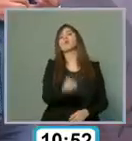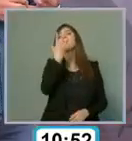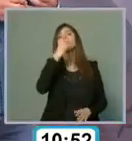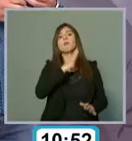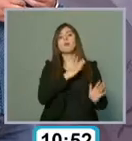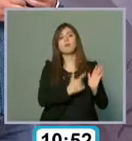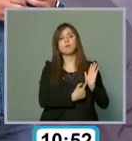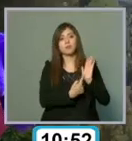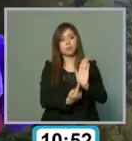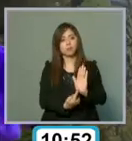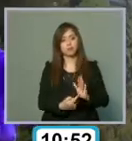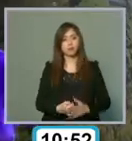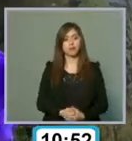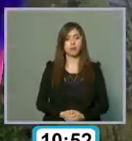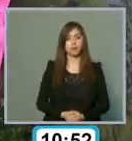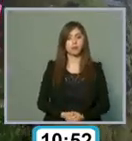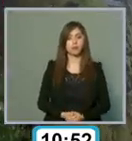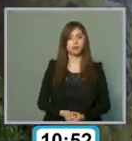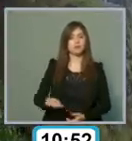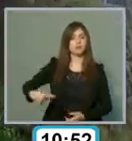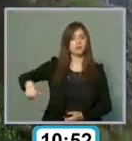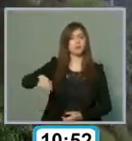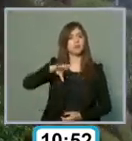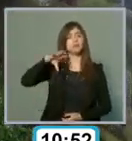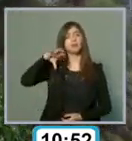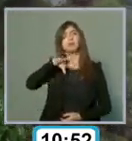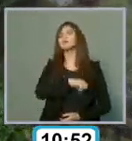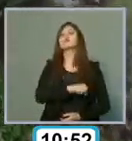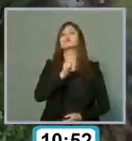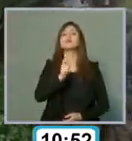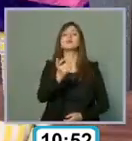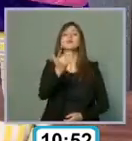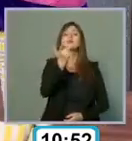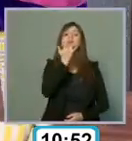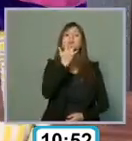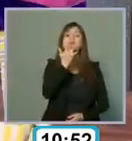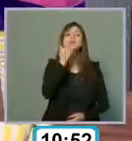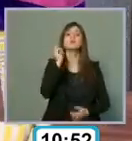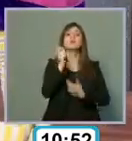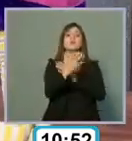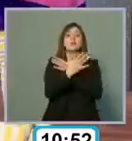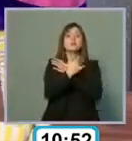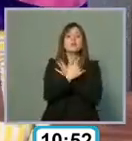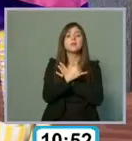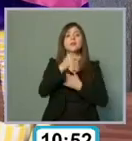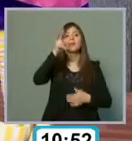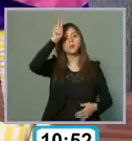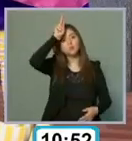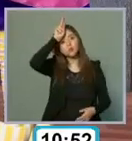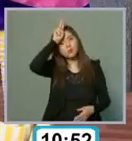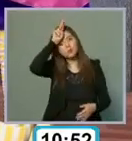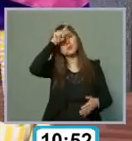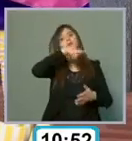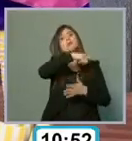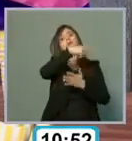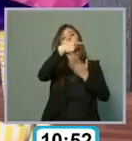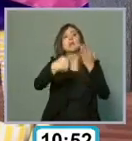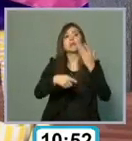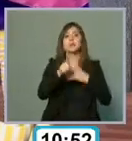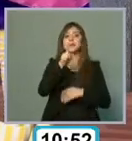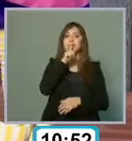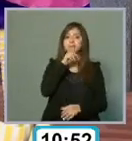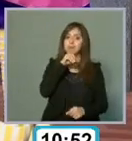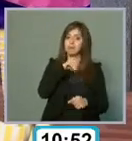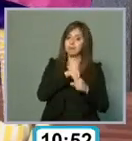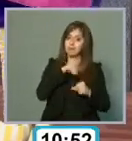hay? Tenemos a muchos personajes favoritos de la gente, como Ajá. el de los sapos, a la mariposita, a la cucaracha, y lo demás no lo puedo revelar. Ah, es Nos tienen